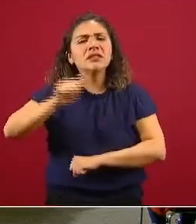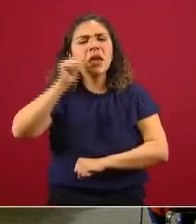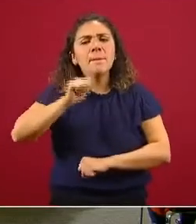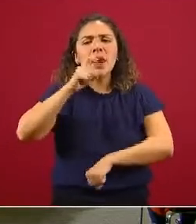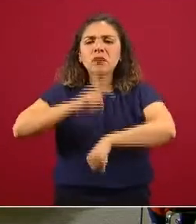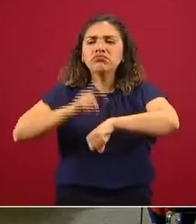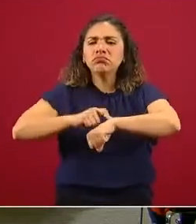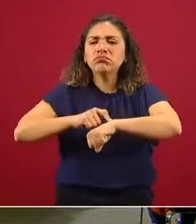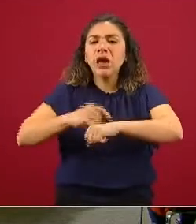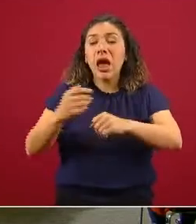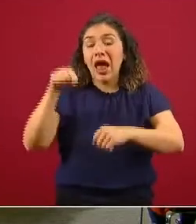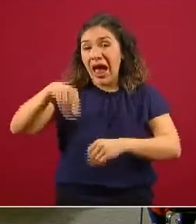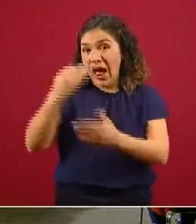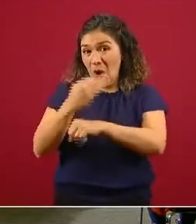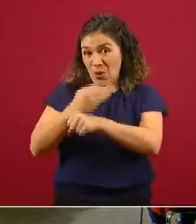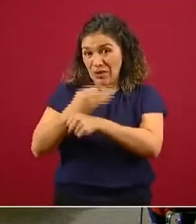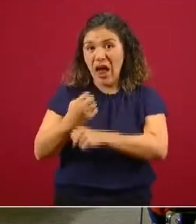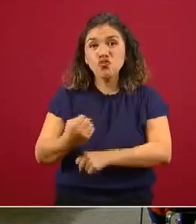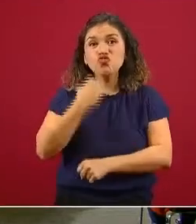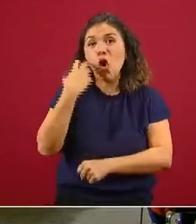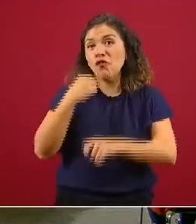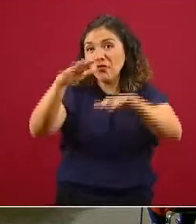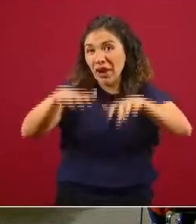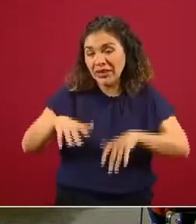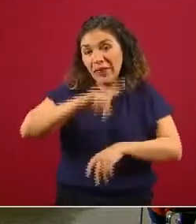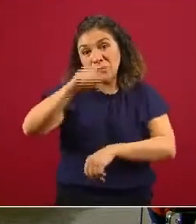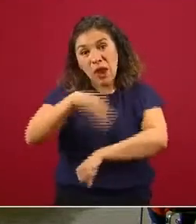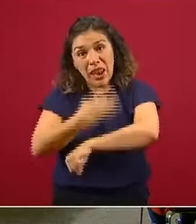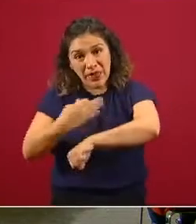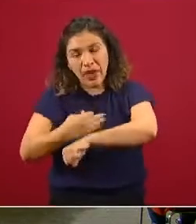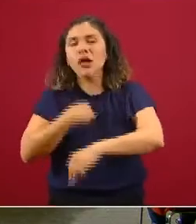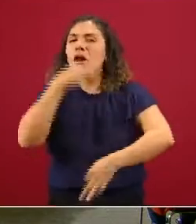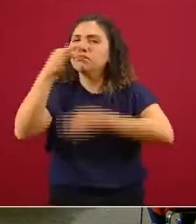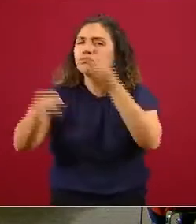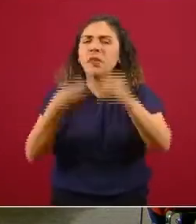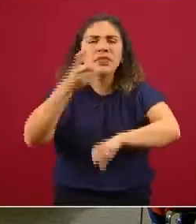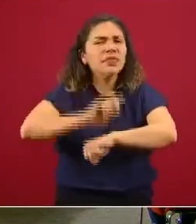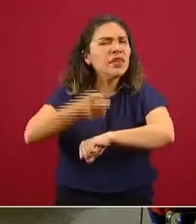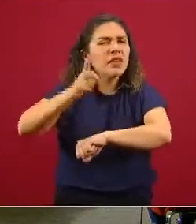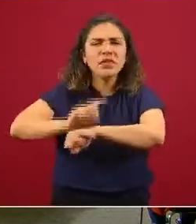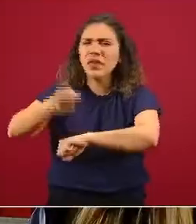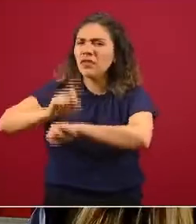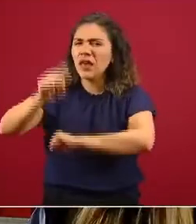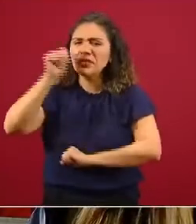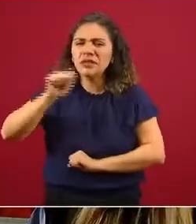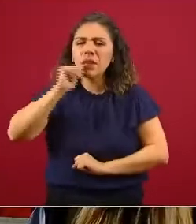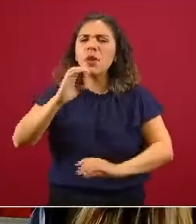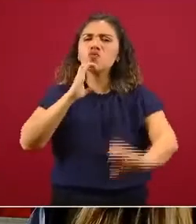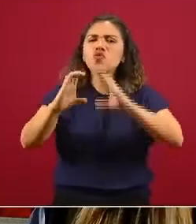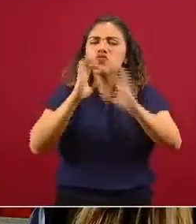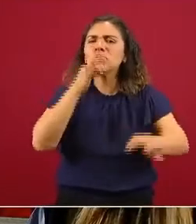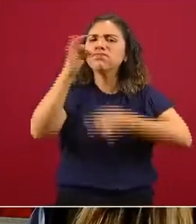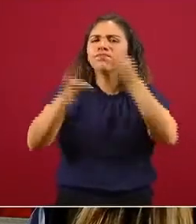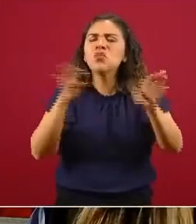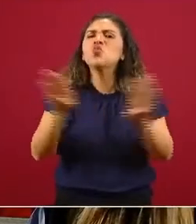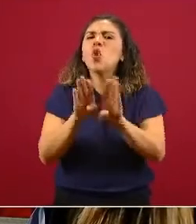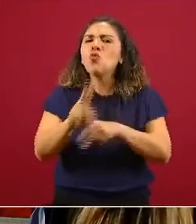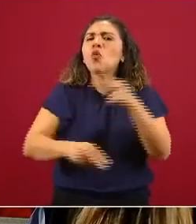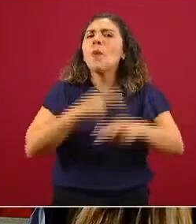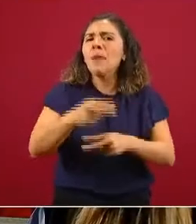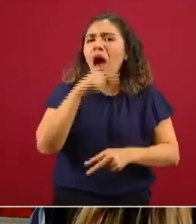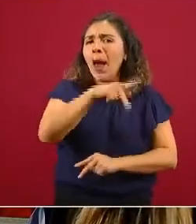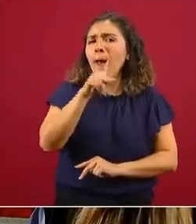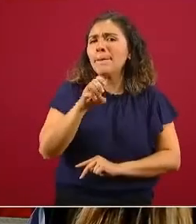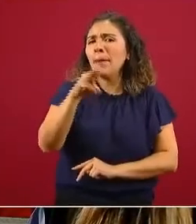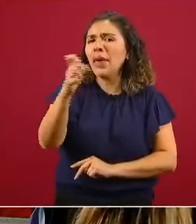de la vespertina de nuestro amigo Hugo. Todos los días comunicamos cómo vamos